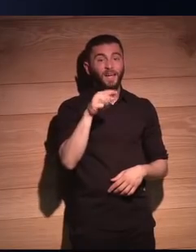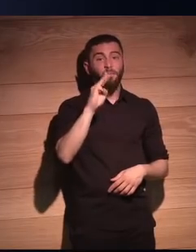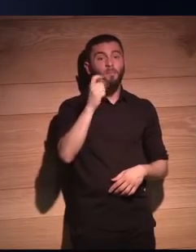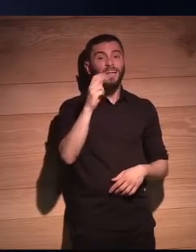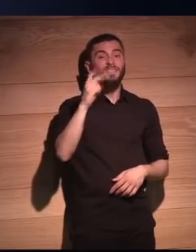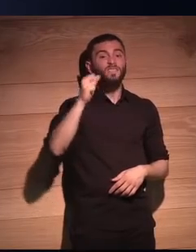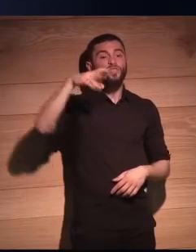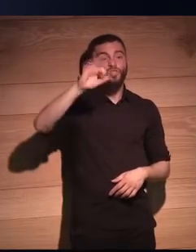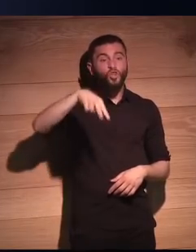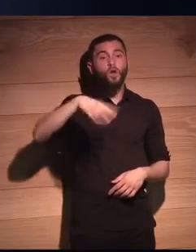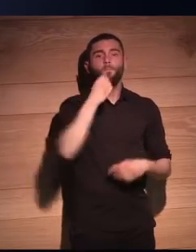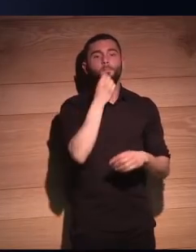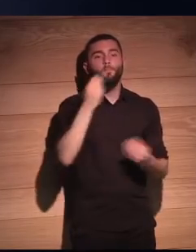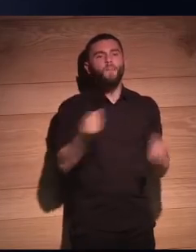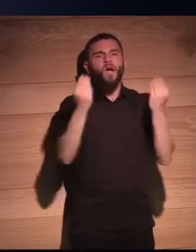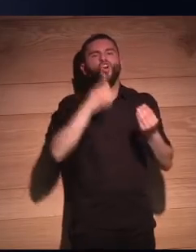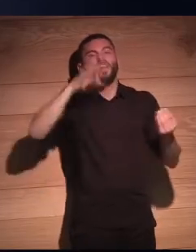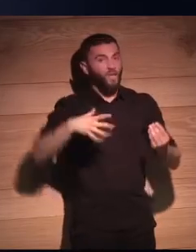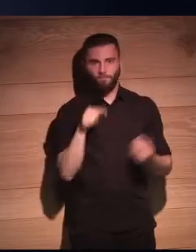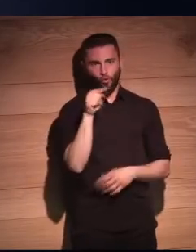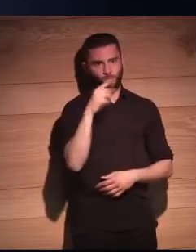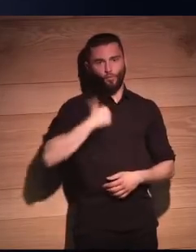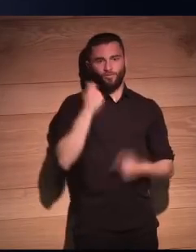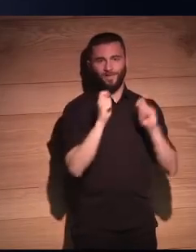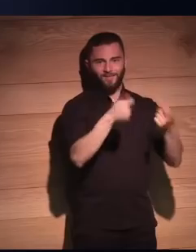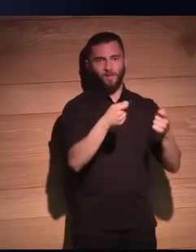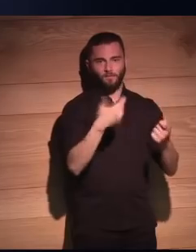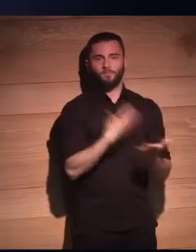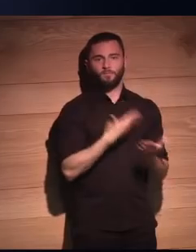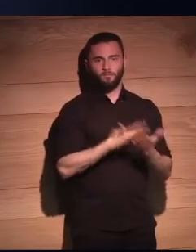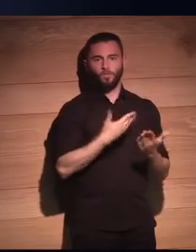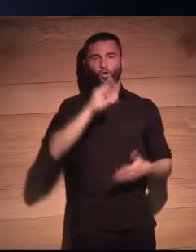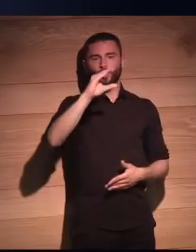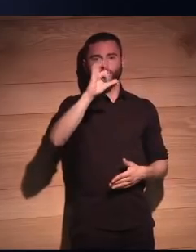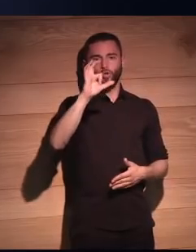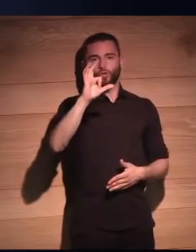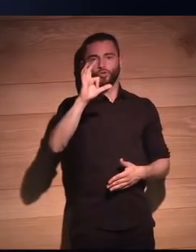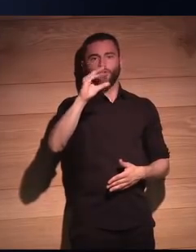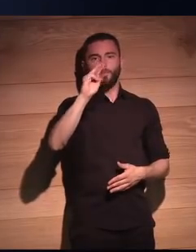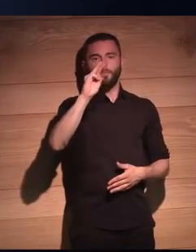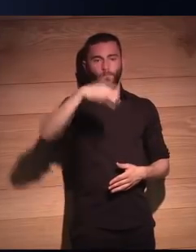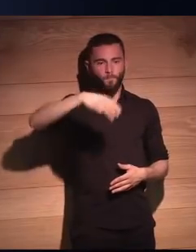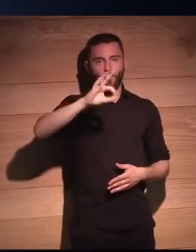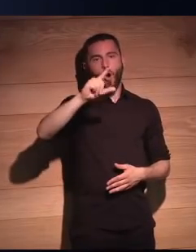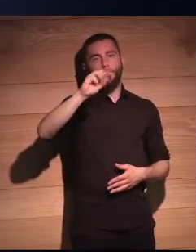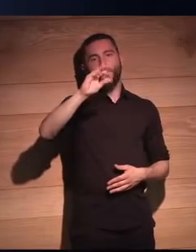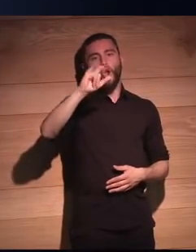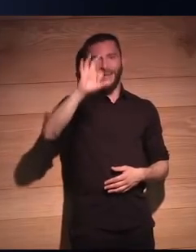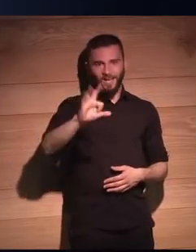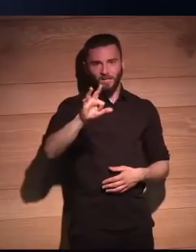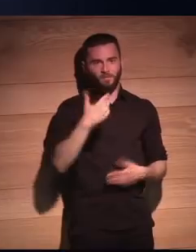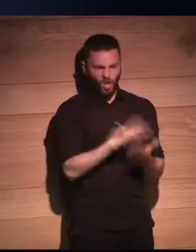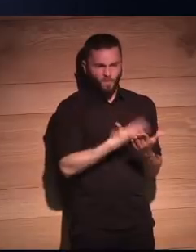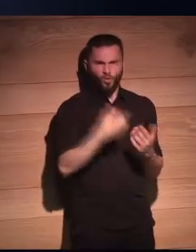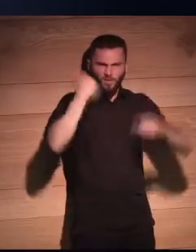esa generación, pues hay que darle una oportunidad, y más cuando ha demostrado en películas como Cosmópolis y God Time que es un excelente actor. Entonces, ¿por qué no? Démosle